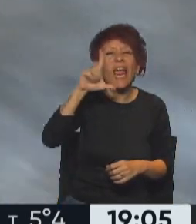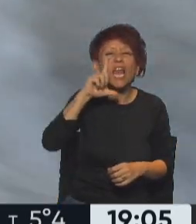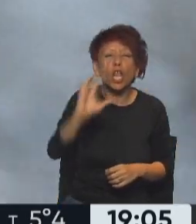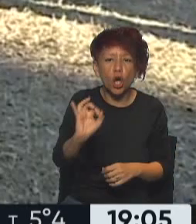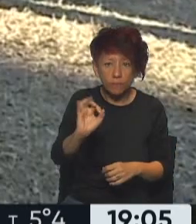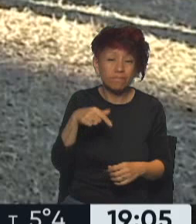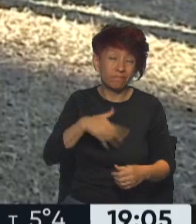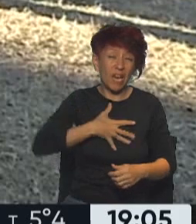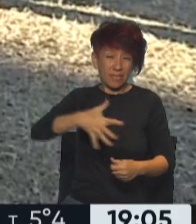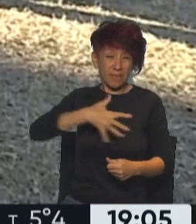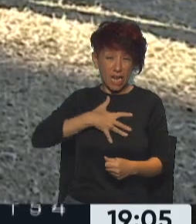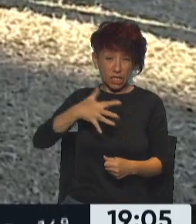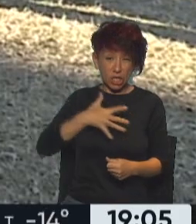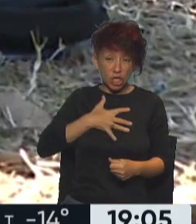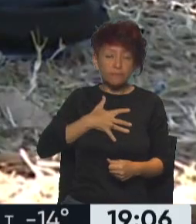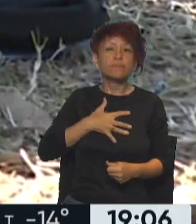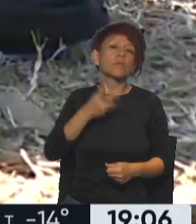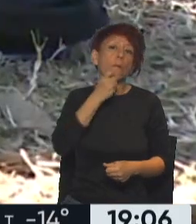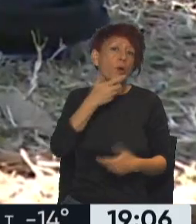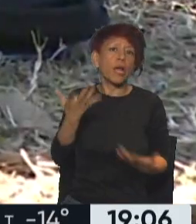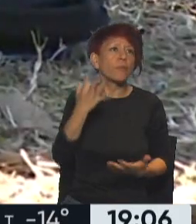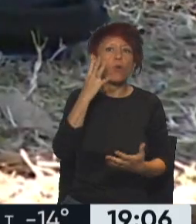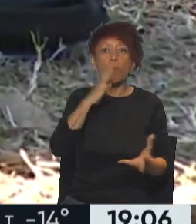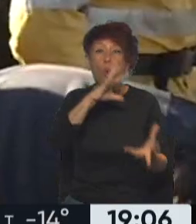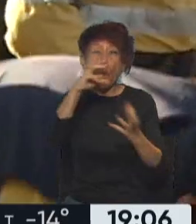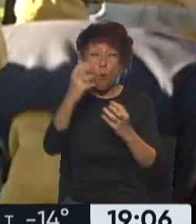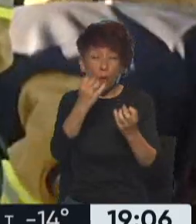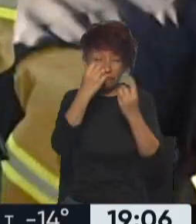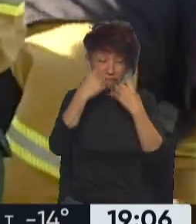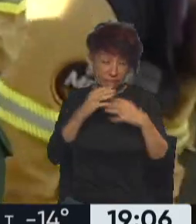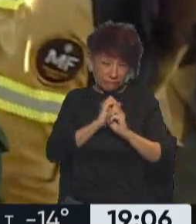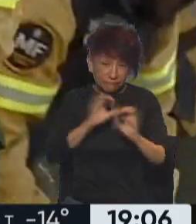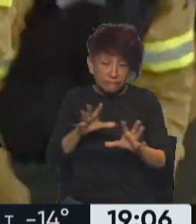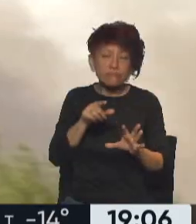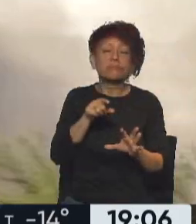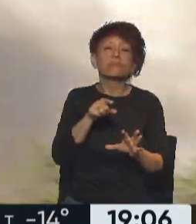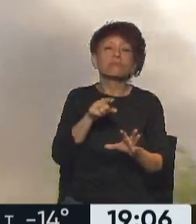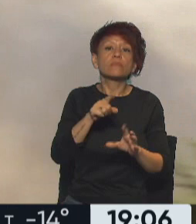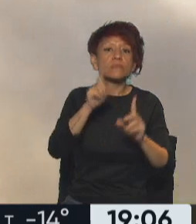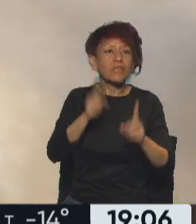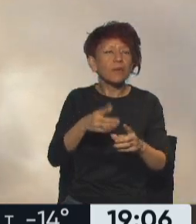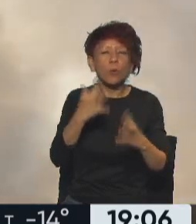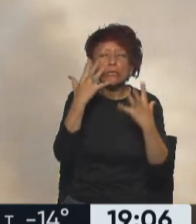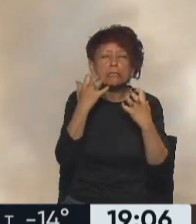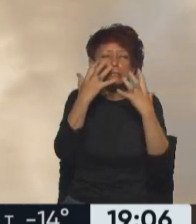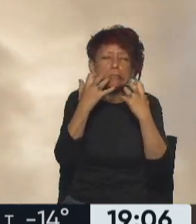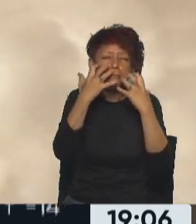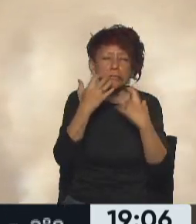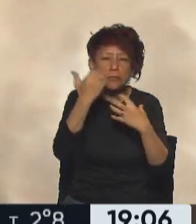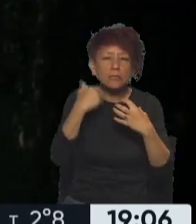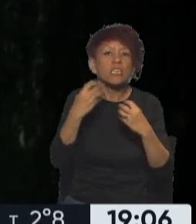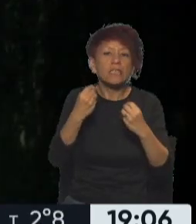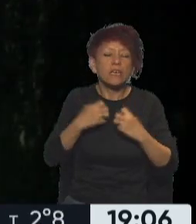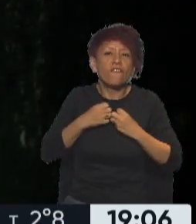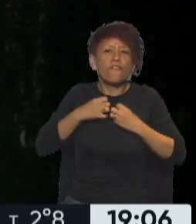que muchas veces ante la presencia, por ejemplo, del humo, que es tóxico y que a su vez actúa como un irritante, va a